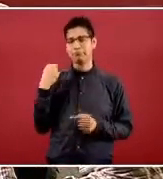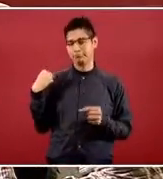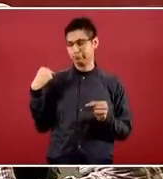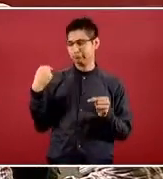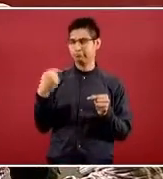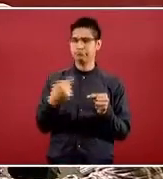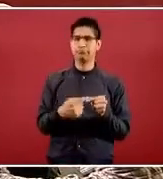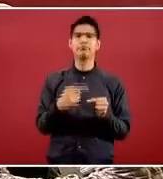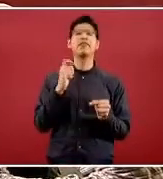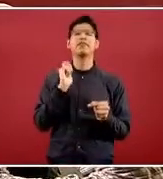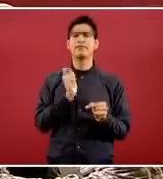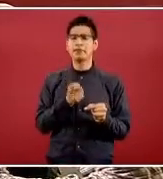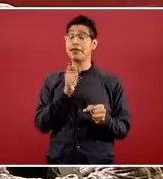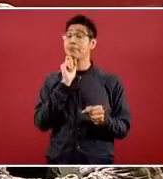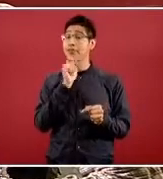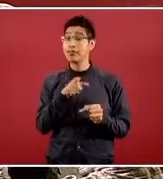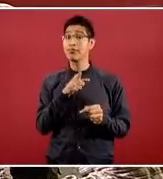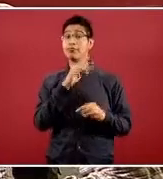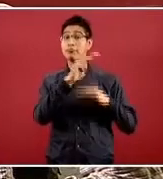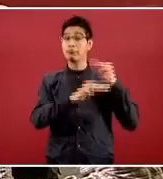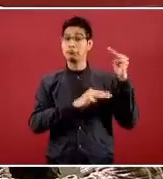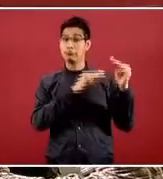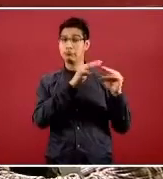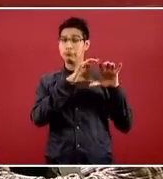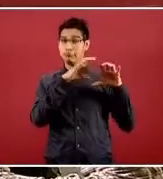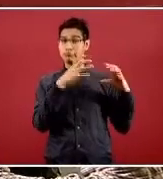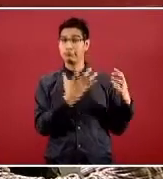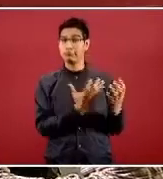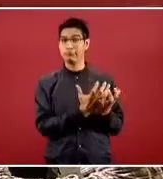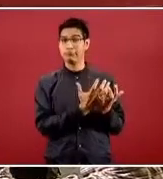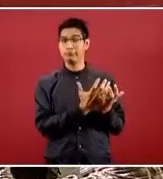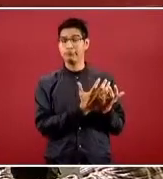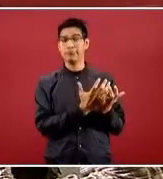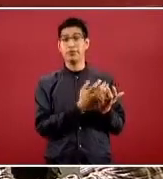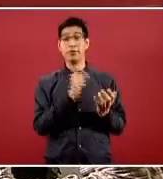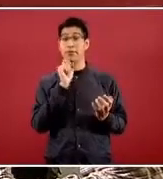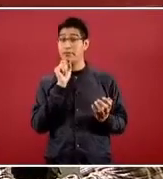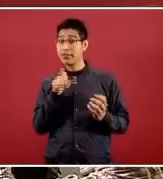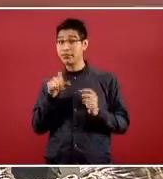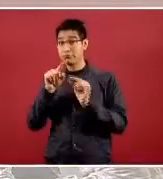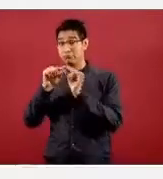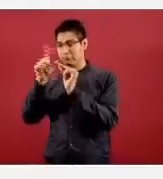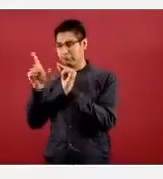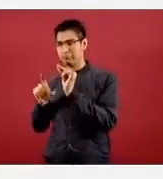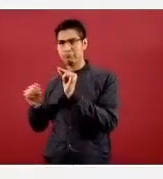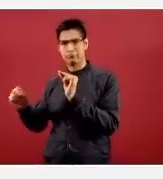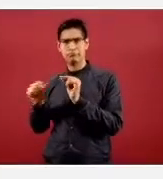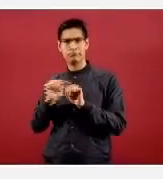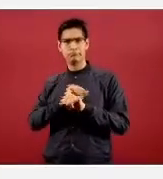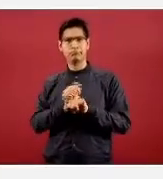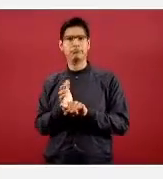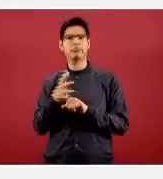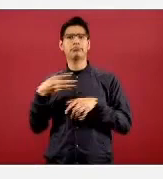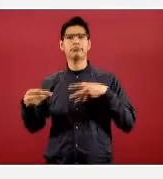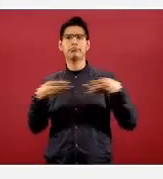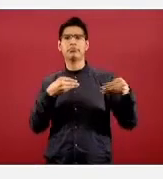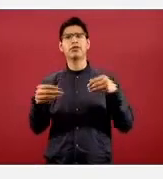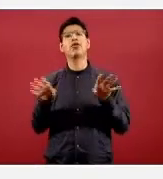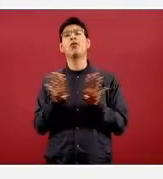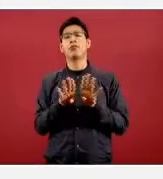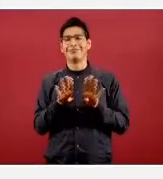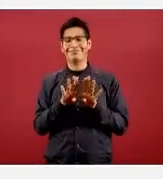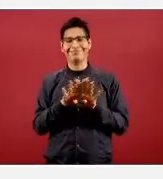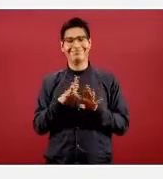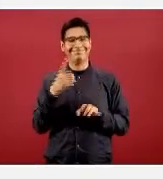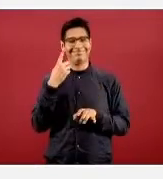del panorama internacional y nacional con la actualización en las últimas 24 horas. Como pueden